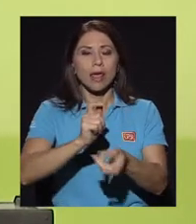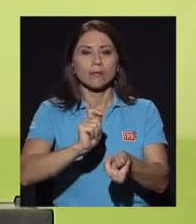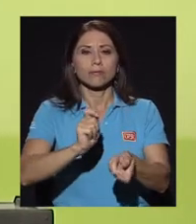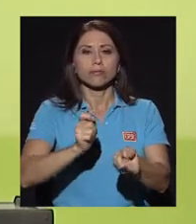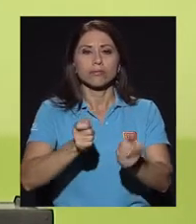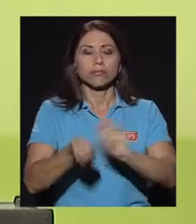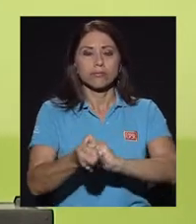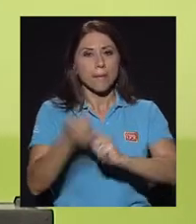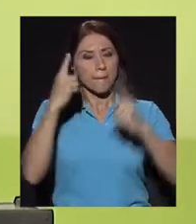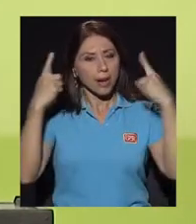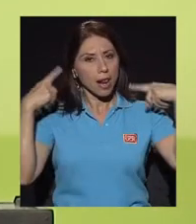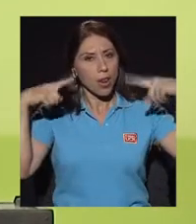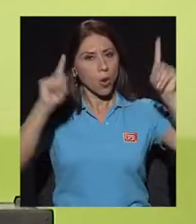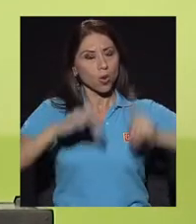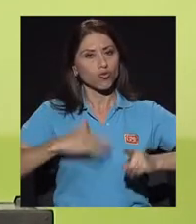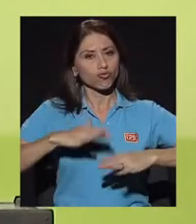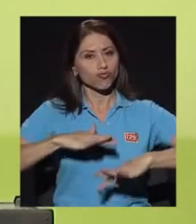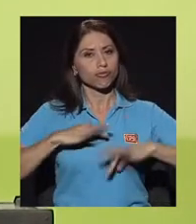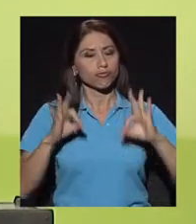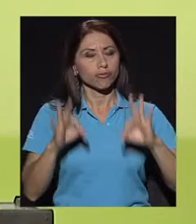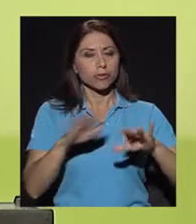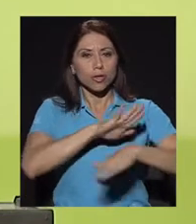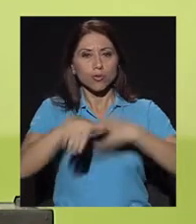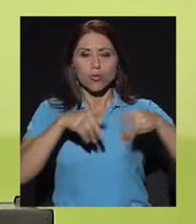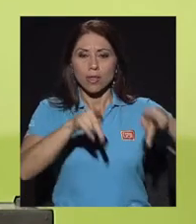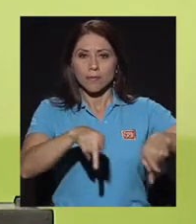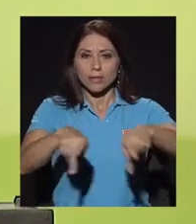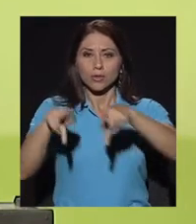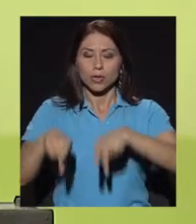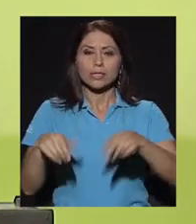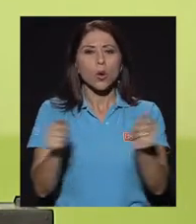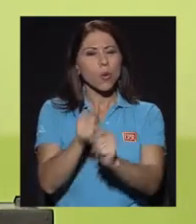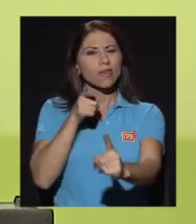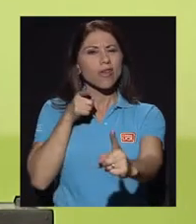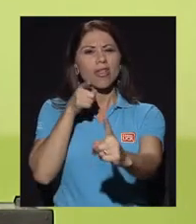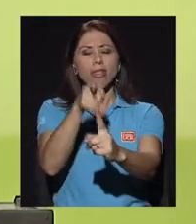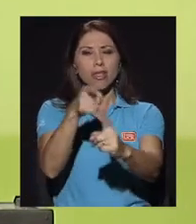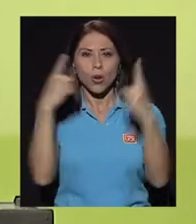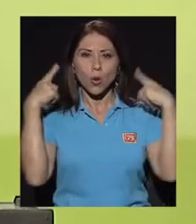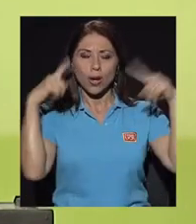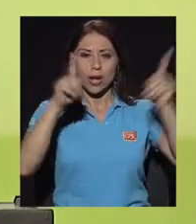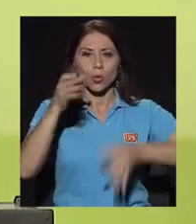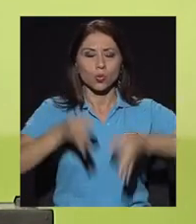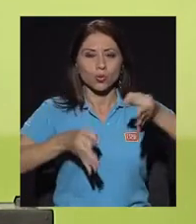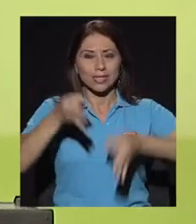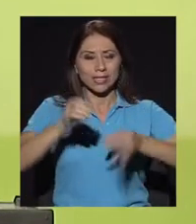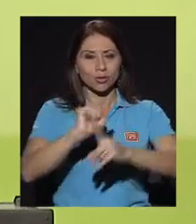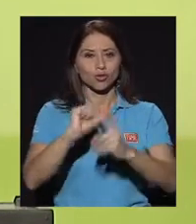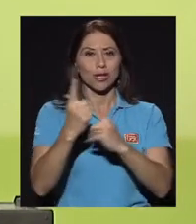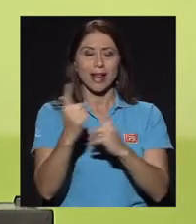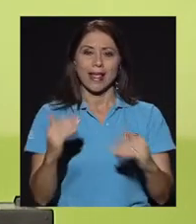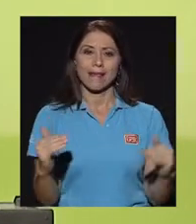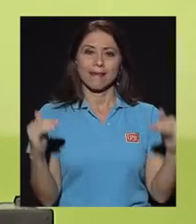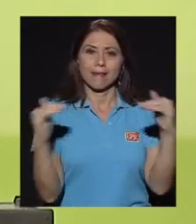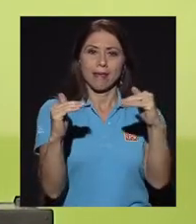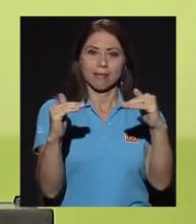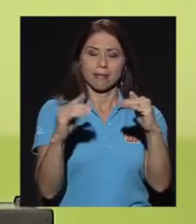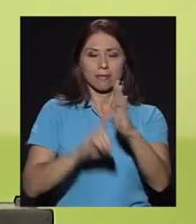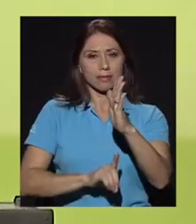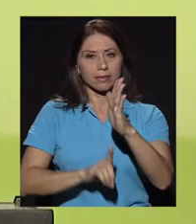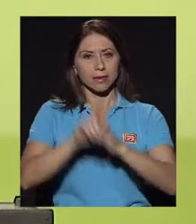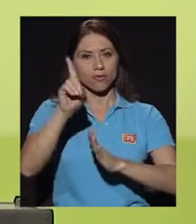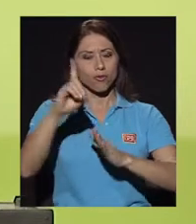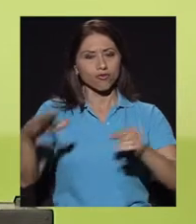sociedad necesita para el logro del bien común, mediante una política dirigida a la consecución de una justicia social de equidad, de